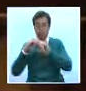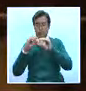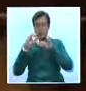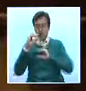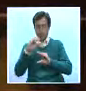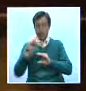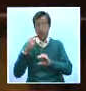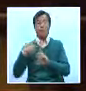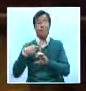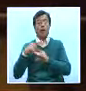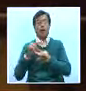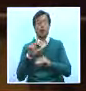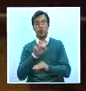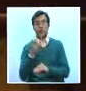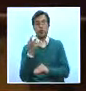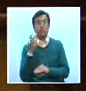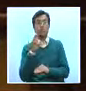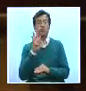los